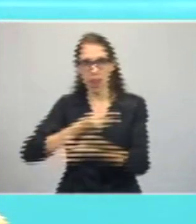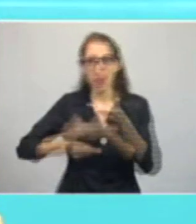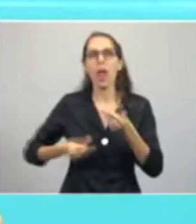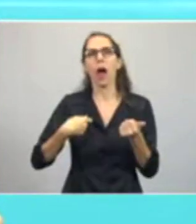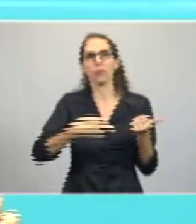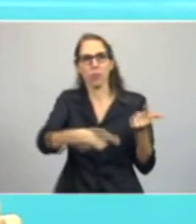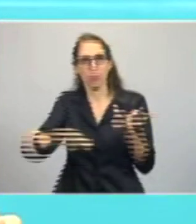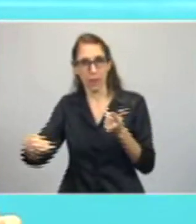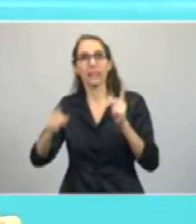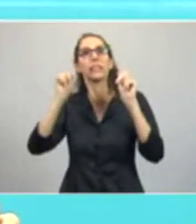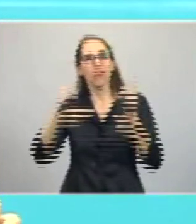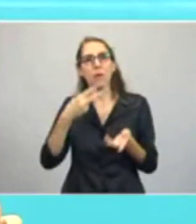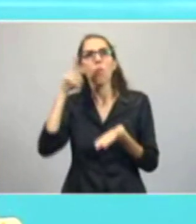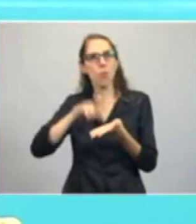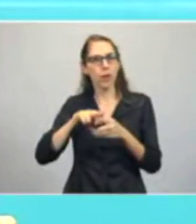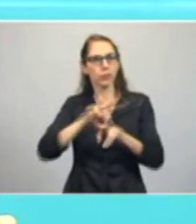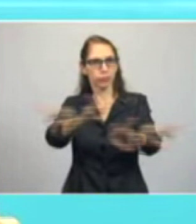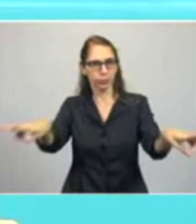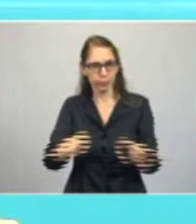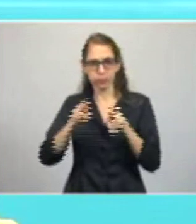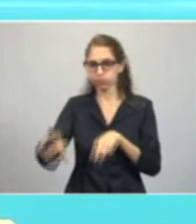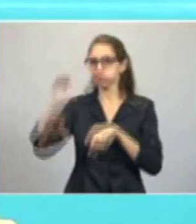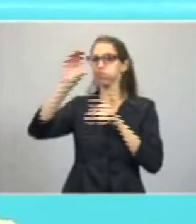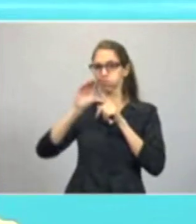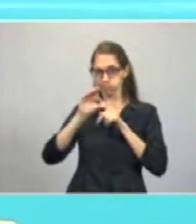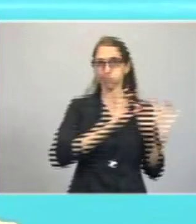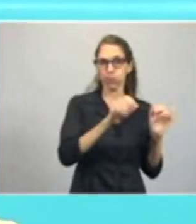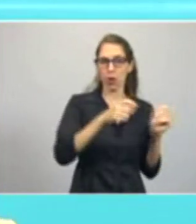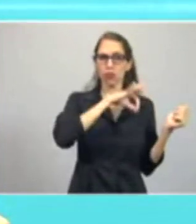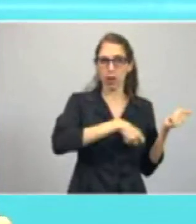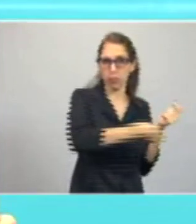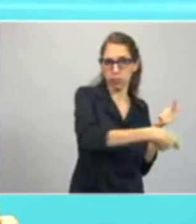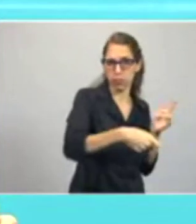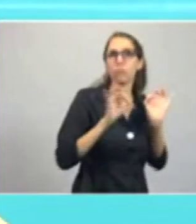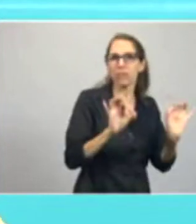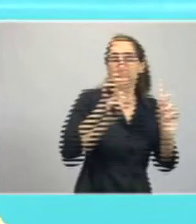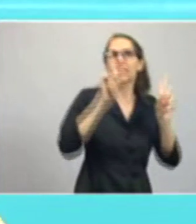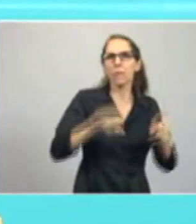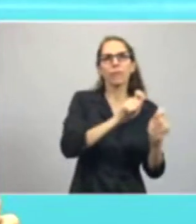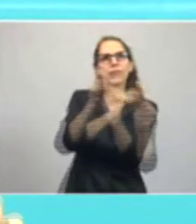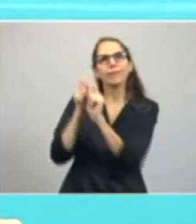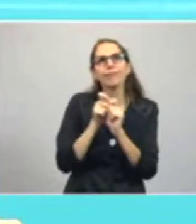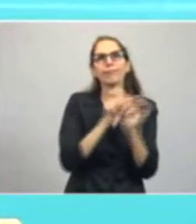de la Provincia de Buenos Aires. Reparamos ya más de 8.000 escuelas, inauguramos